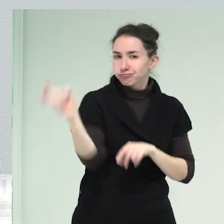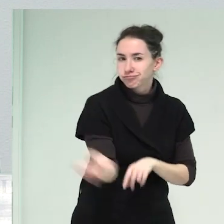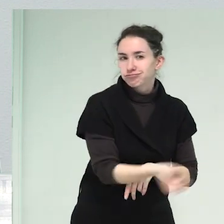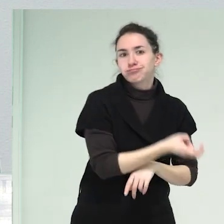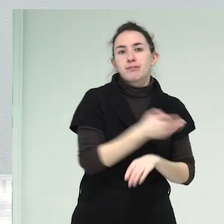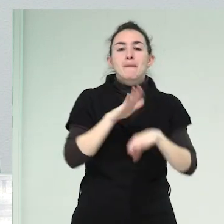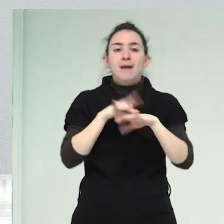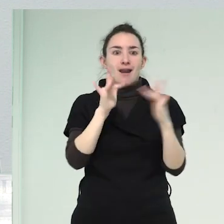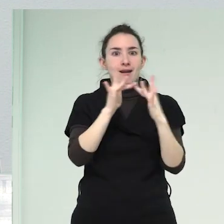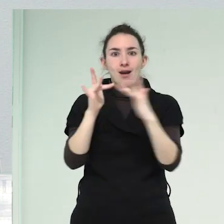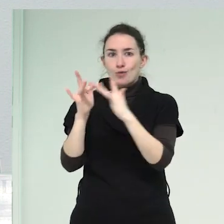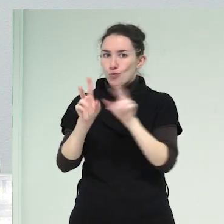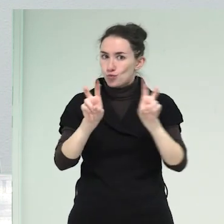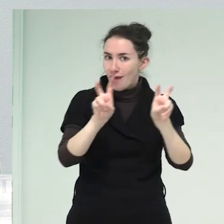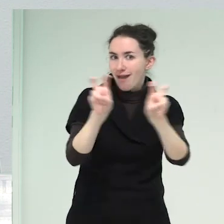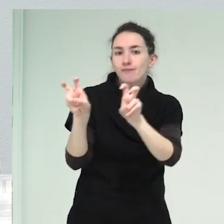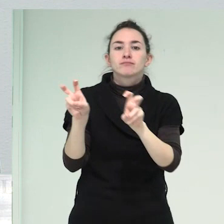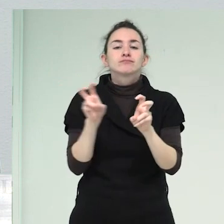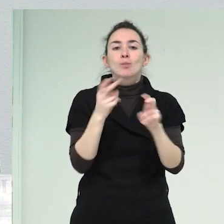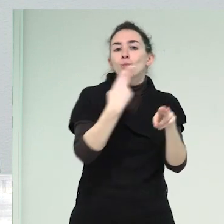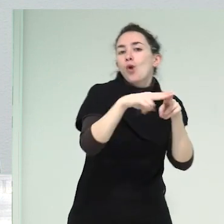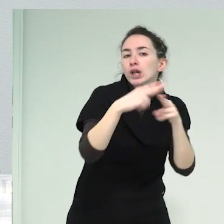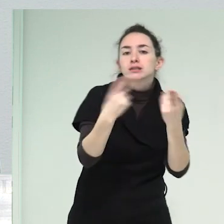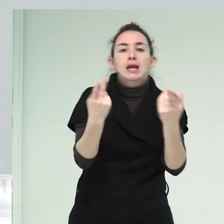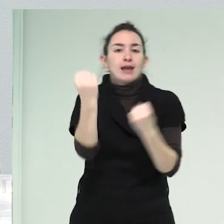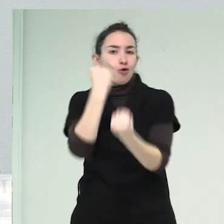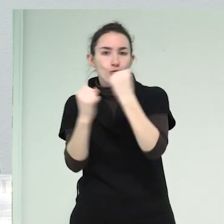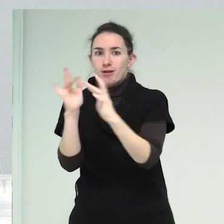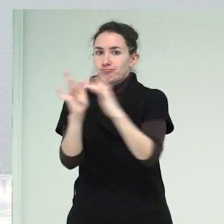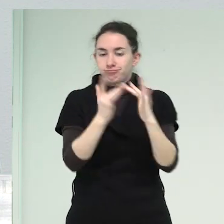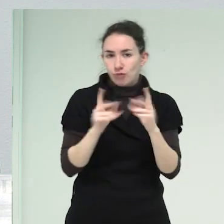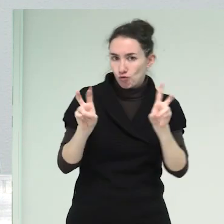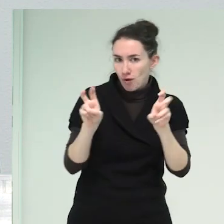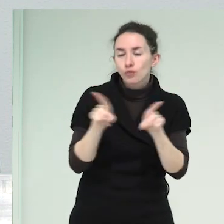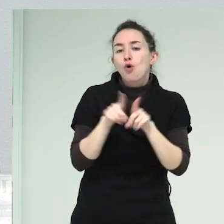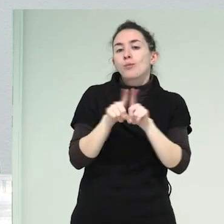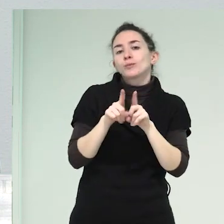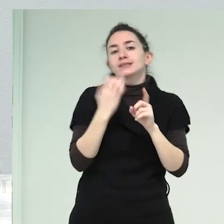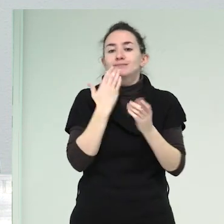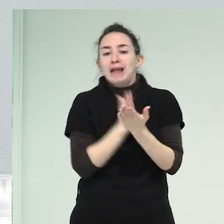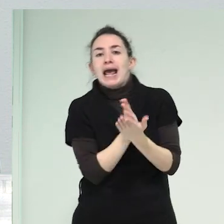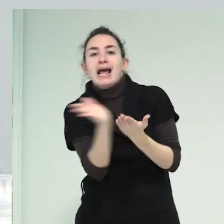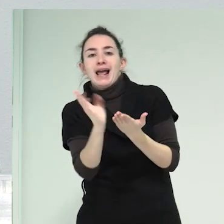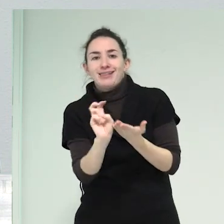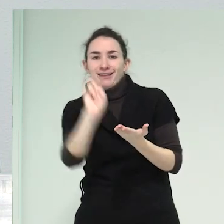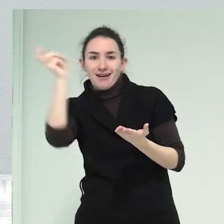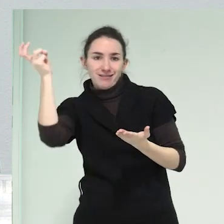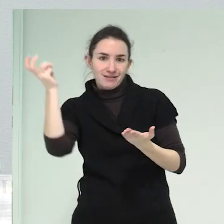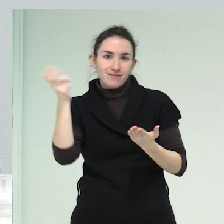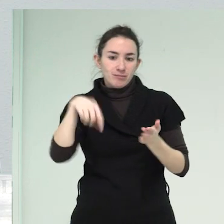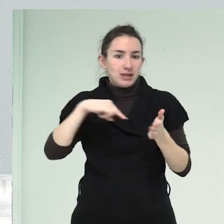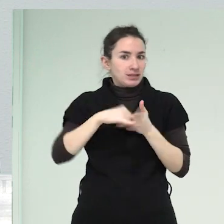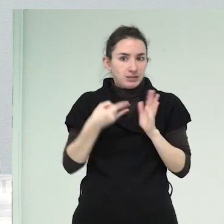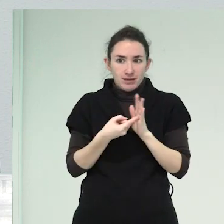interrelaciones políticas y nuevas interrelaciones políticas y económicas como alternativas a este sistema que nos